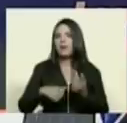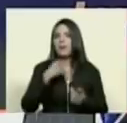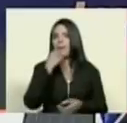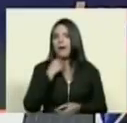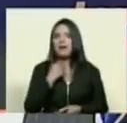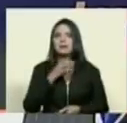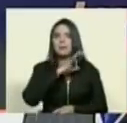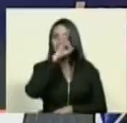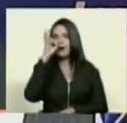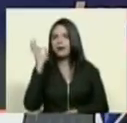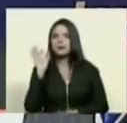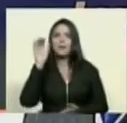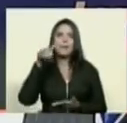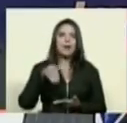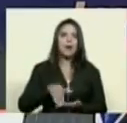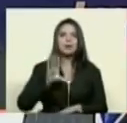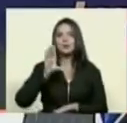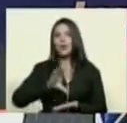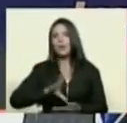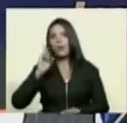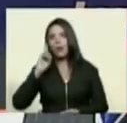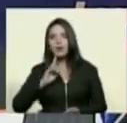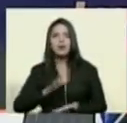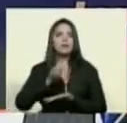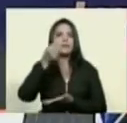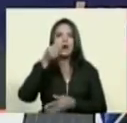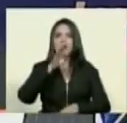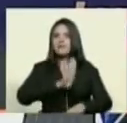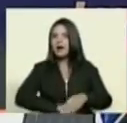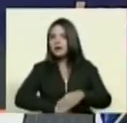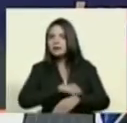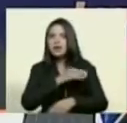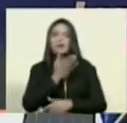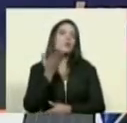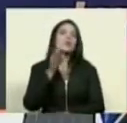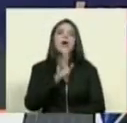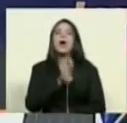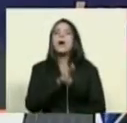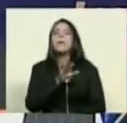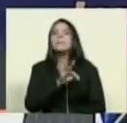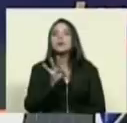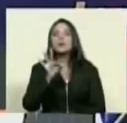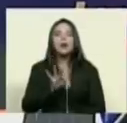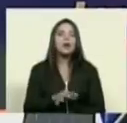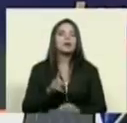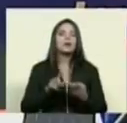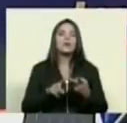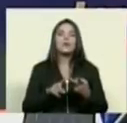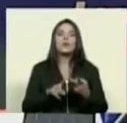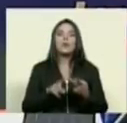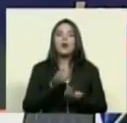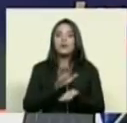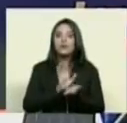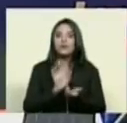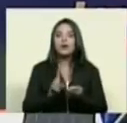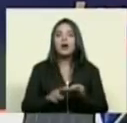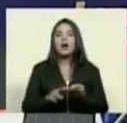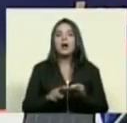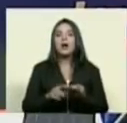Maracay, Barquisimeto, Ciudad Bolívar, Puerto Ordaz, Barcelona, Puerto La Cruz, Mariño de Nueva Esparta,